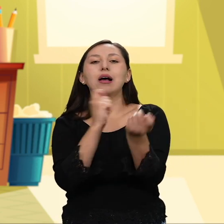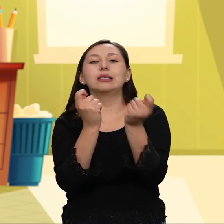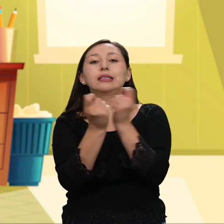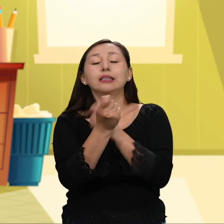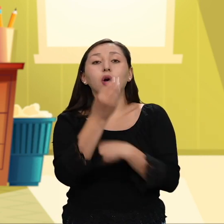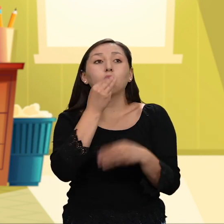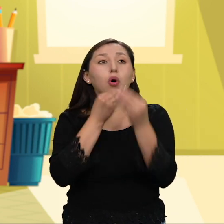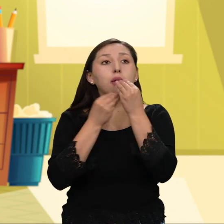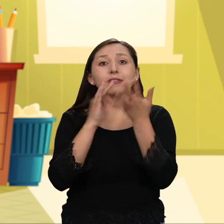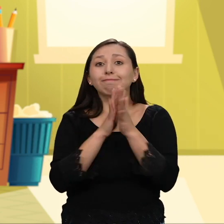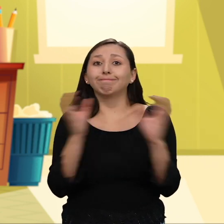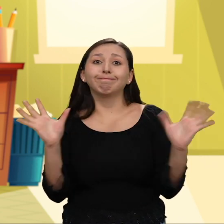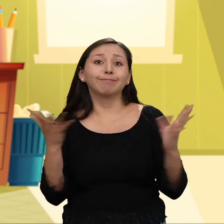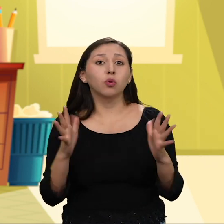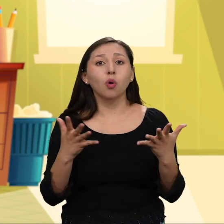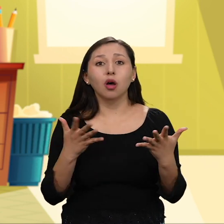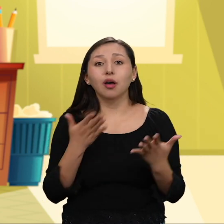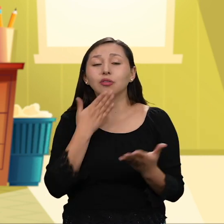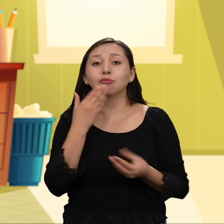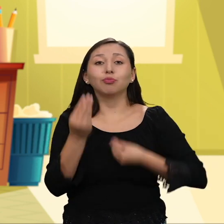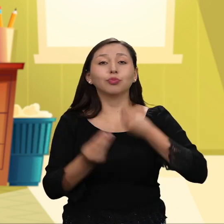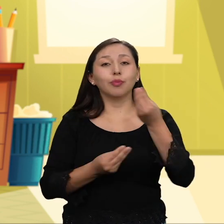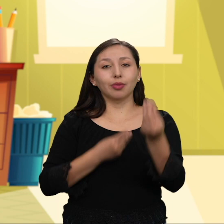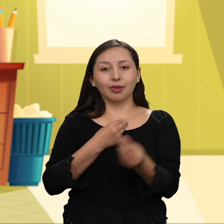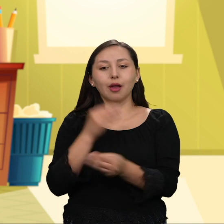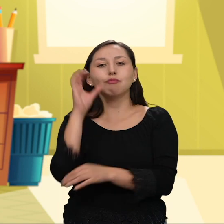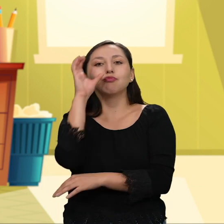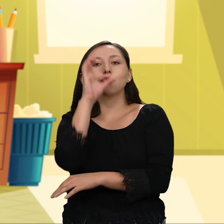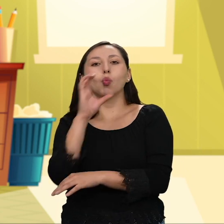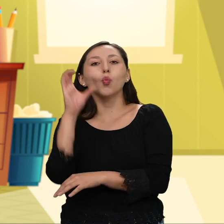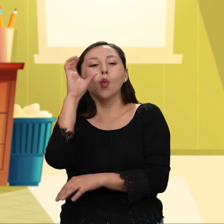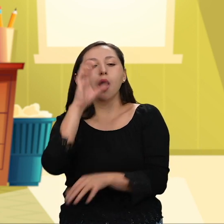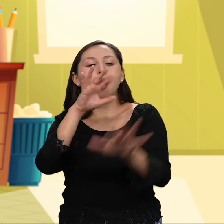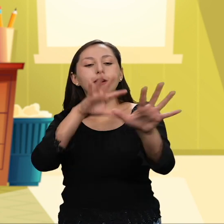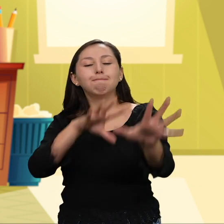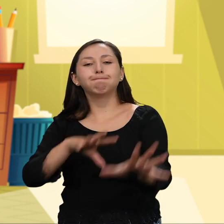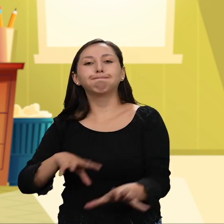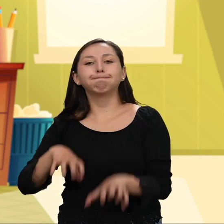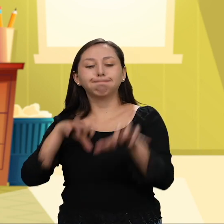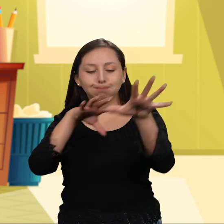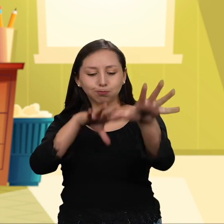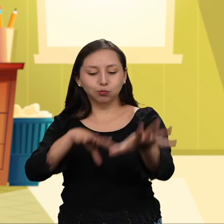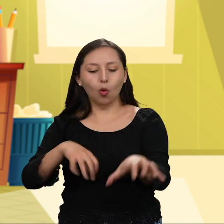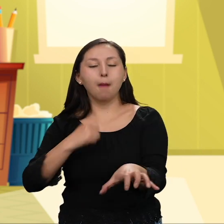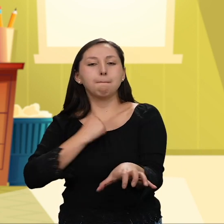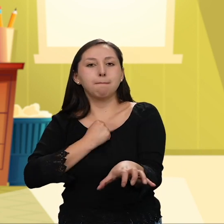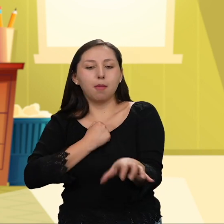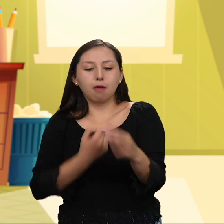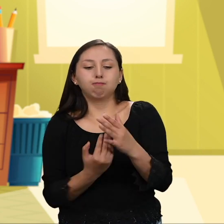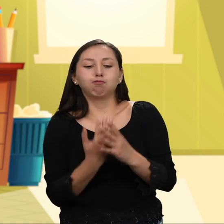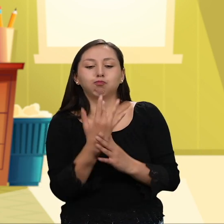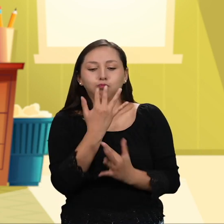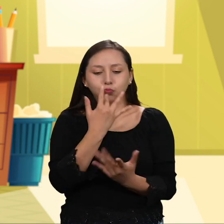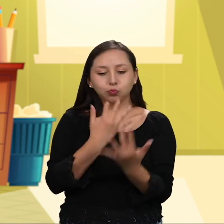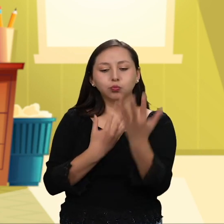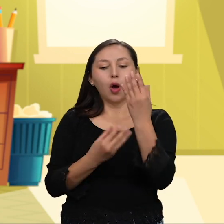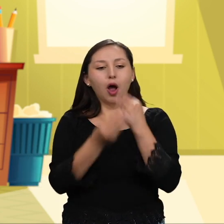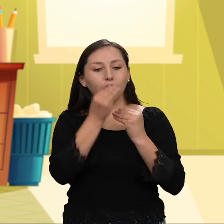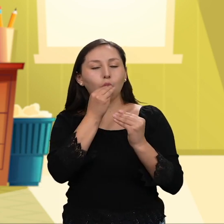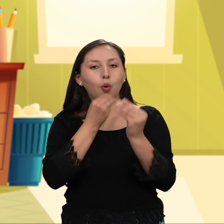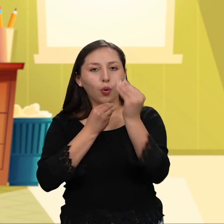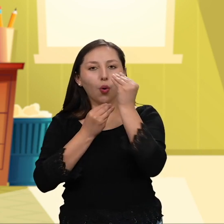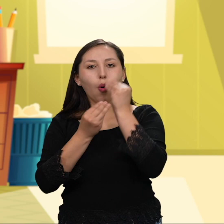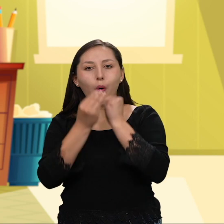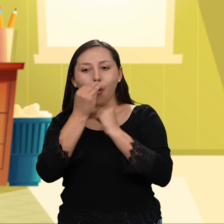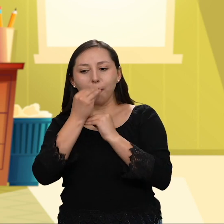alimento a ritmo acelerado. Los nómadas se inclinaron por el cultivo de la tierra y la crianza de animales. Se